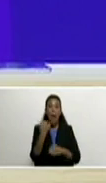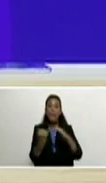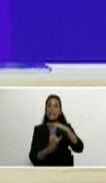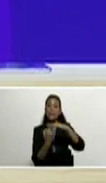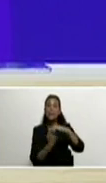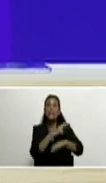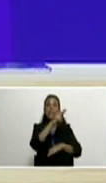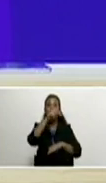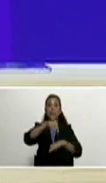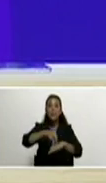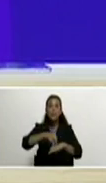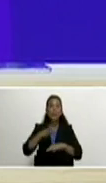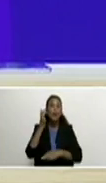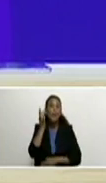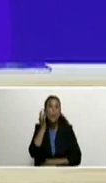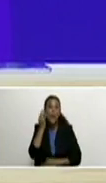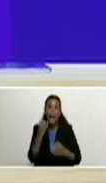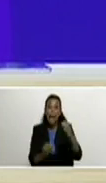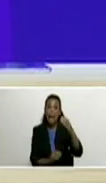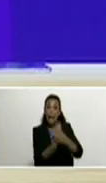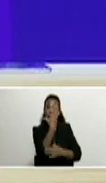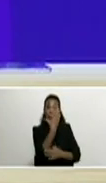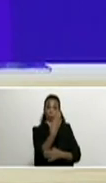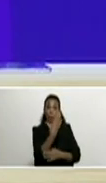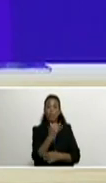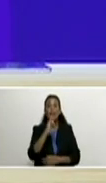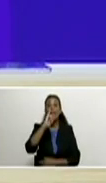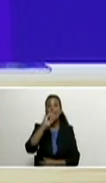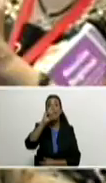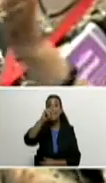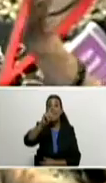Instituto Nacional de la Mujer, INAMUJER.